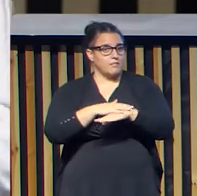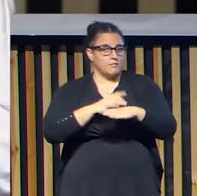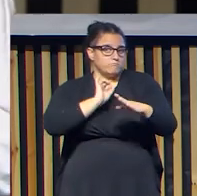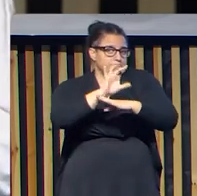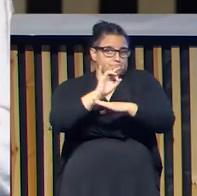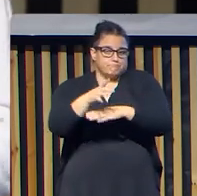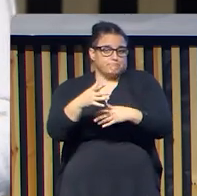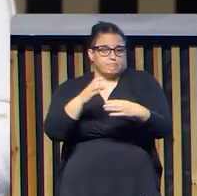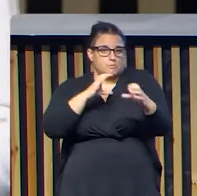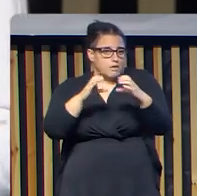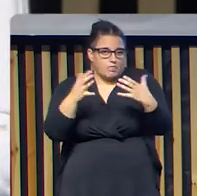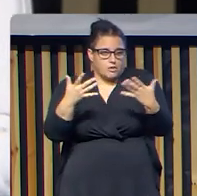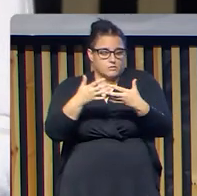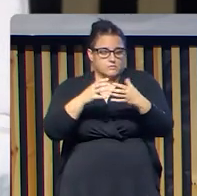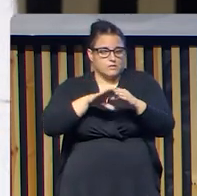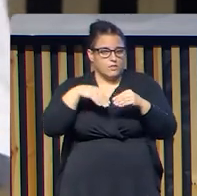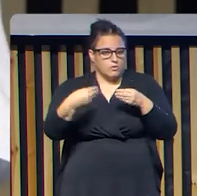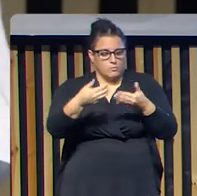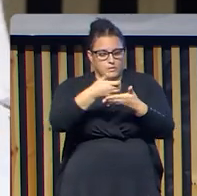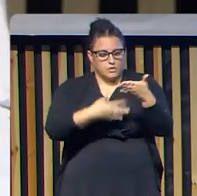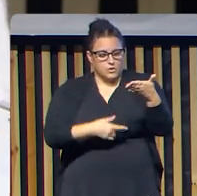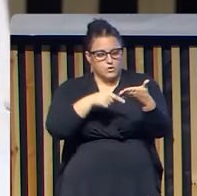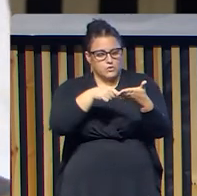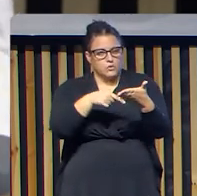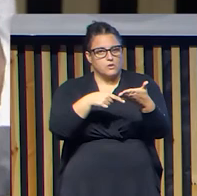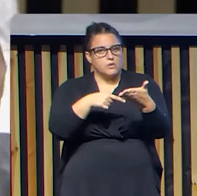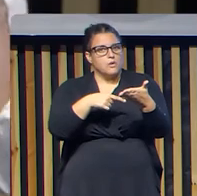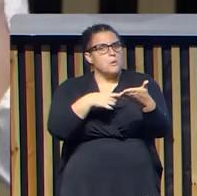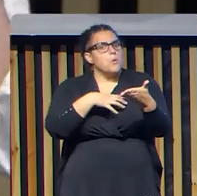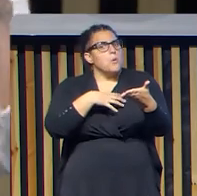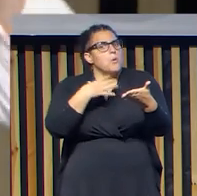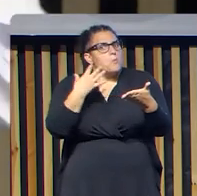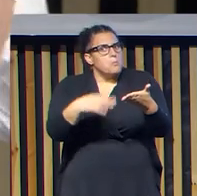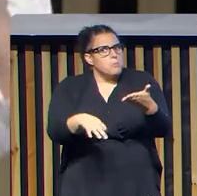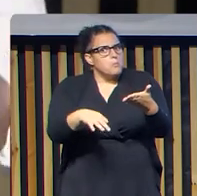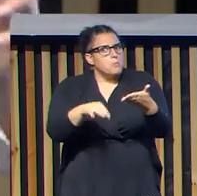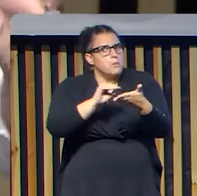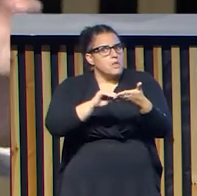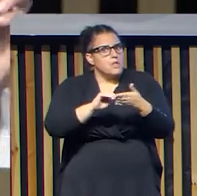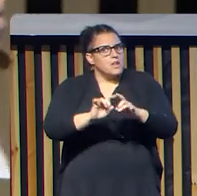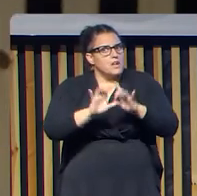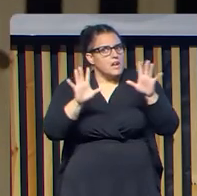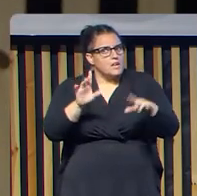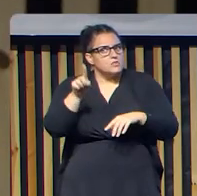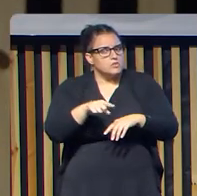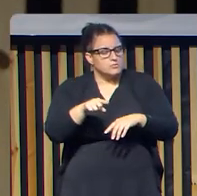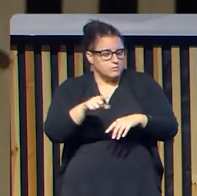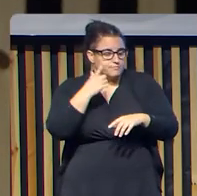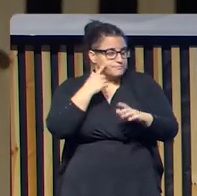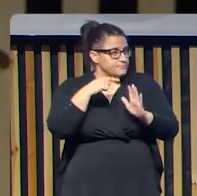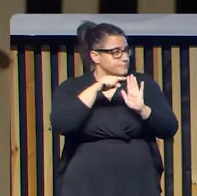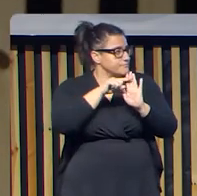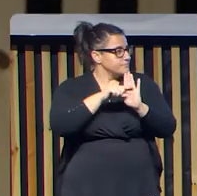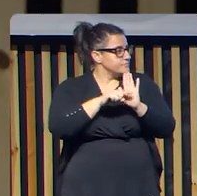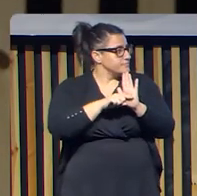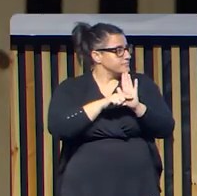administrativas sean Clara es que esta enumeración Ya ahora os lo voy a decir estoy